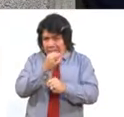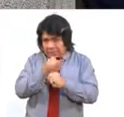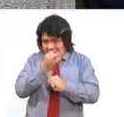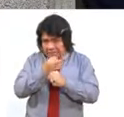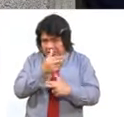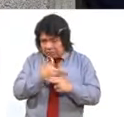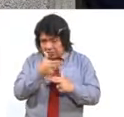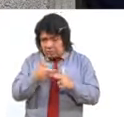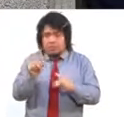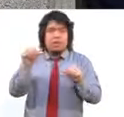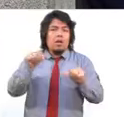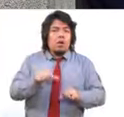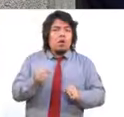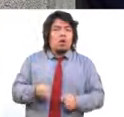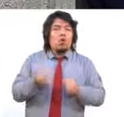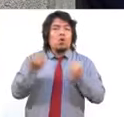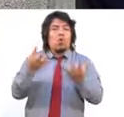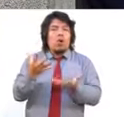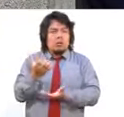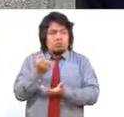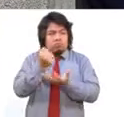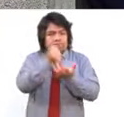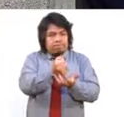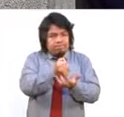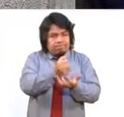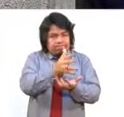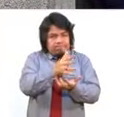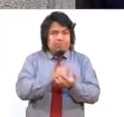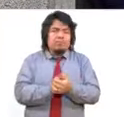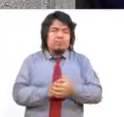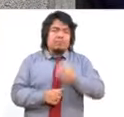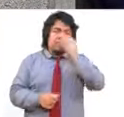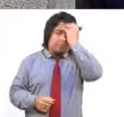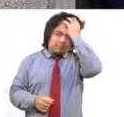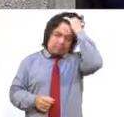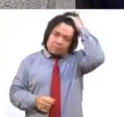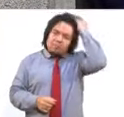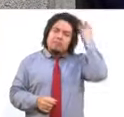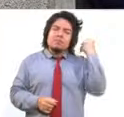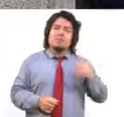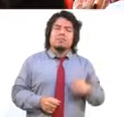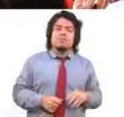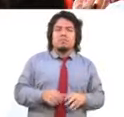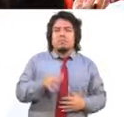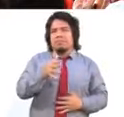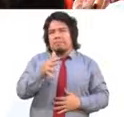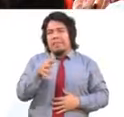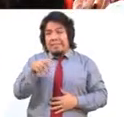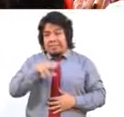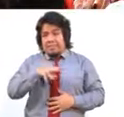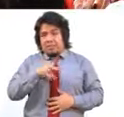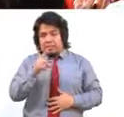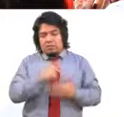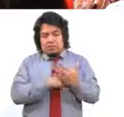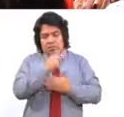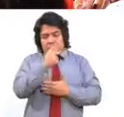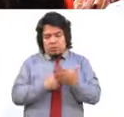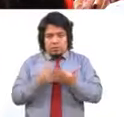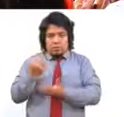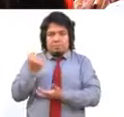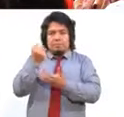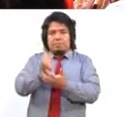momento, cuánto es lo que se ha estimado en estos salarios? Es un programa que tiene un presupuesto